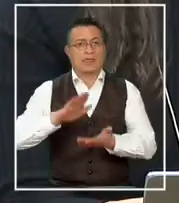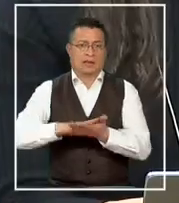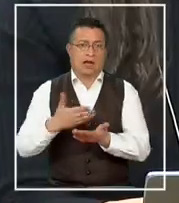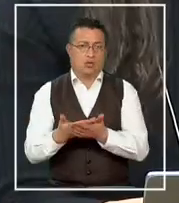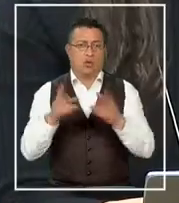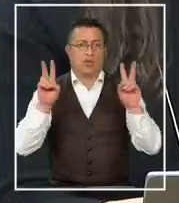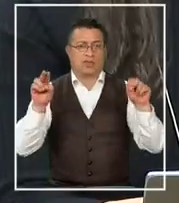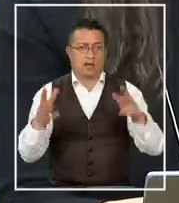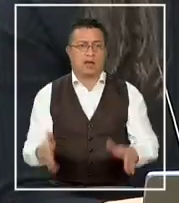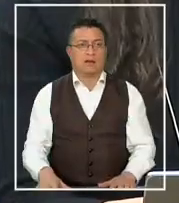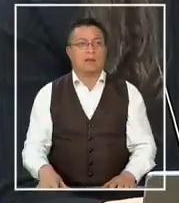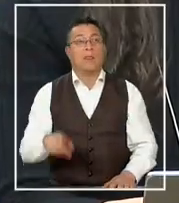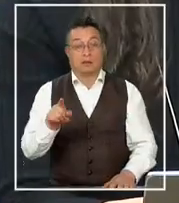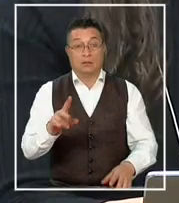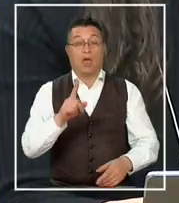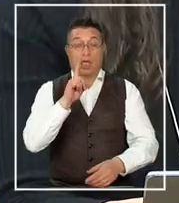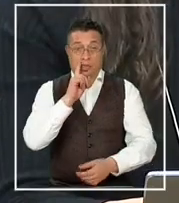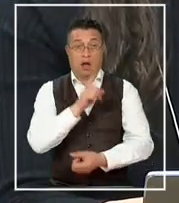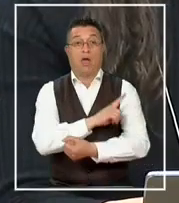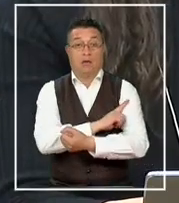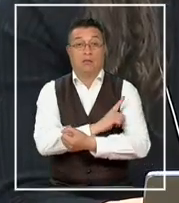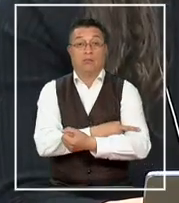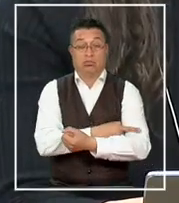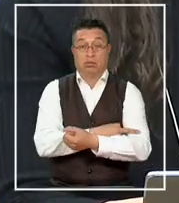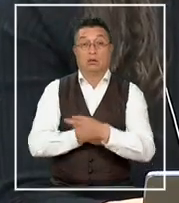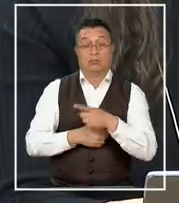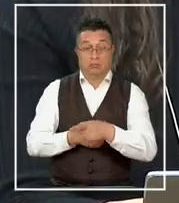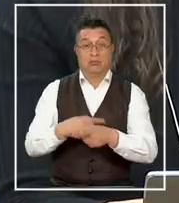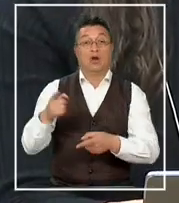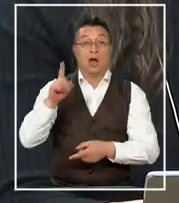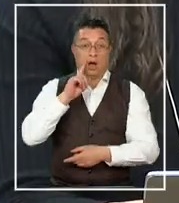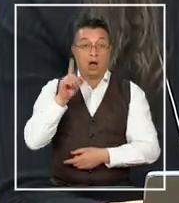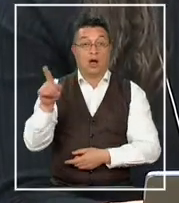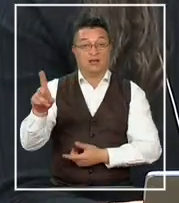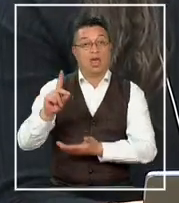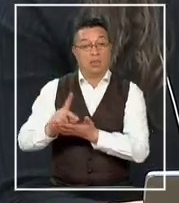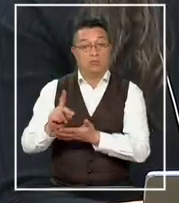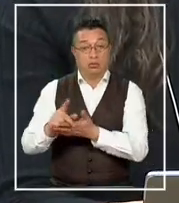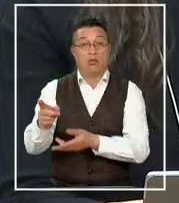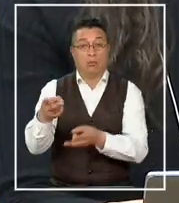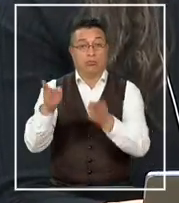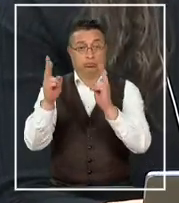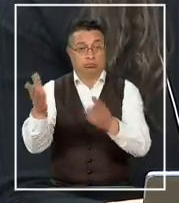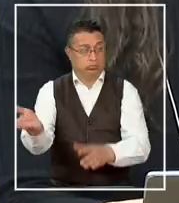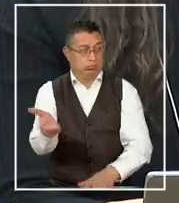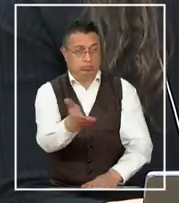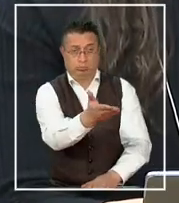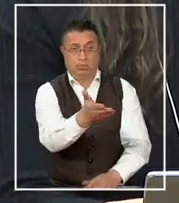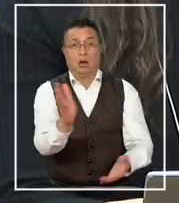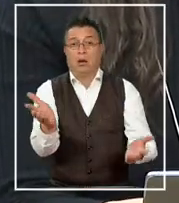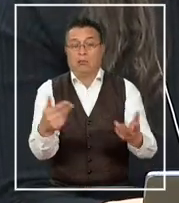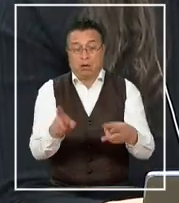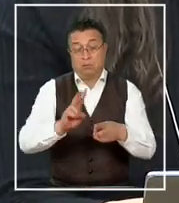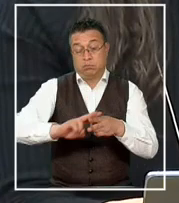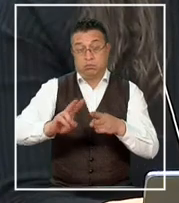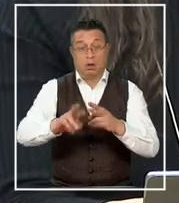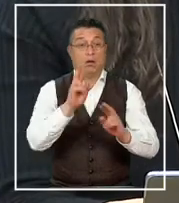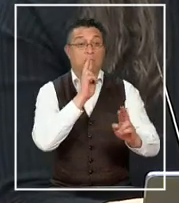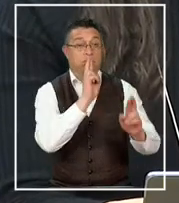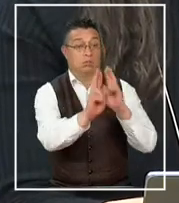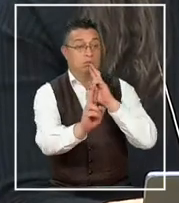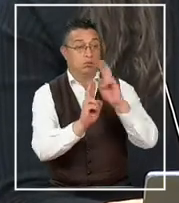salud. Bueno, es parte de las atribuciones que tiene la Cámara de Diputados, así que nada, pues prepararse para